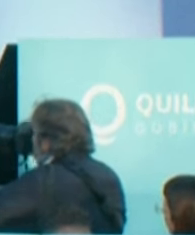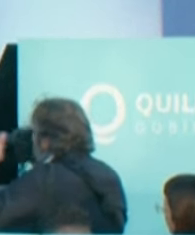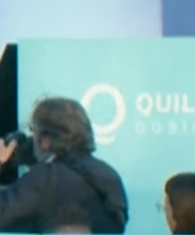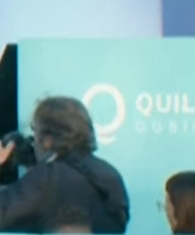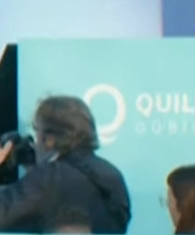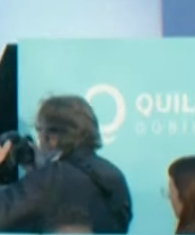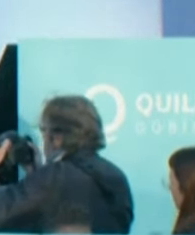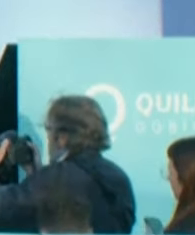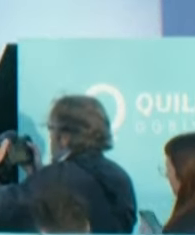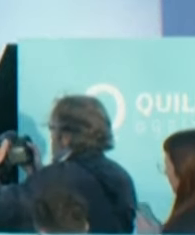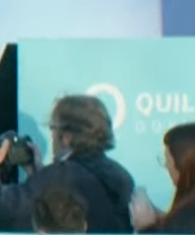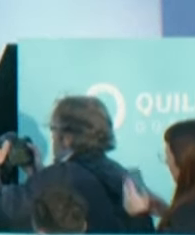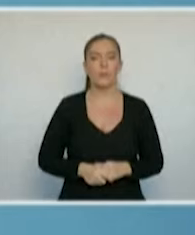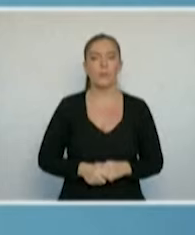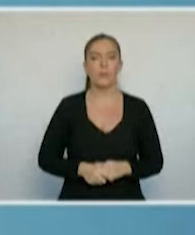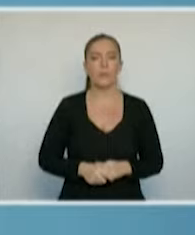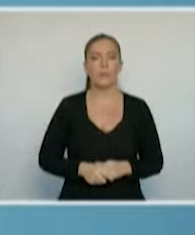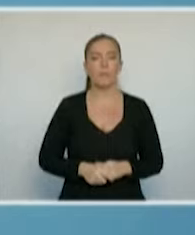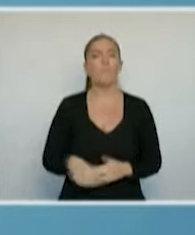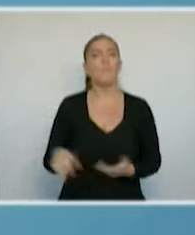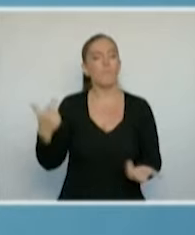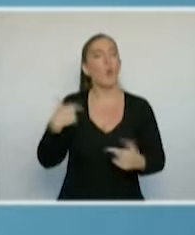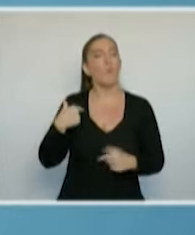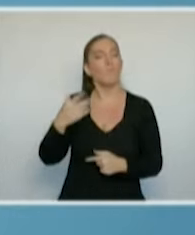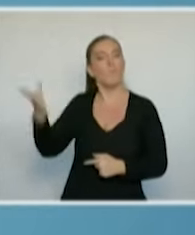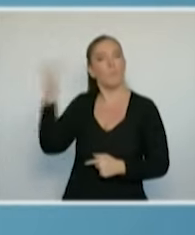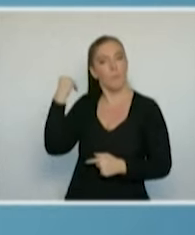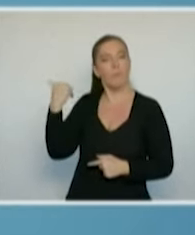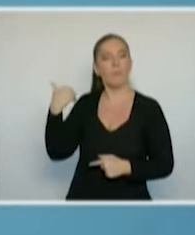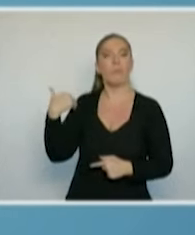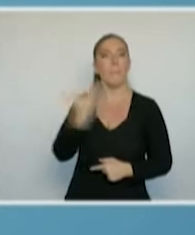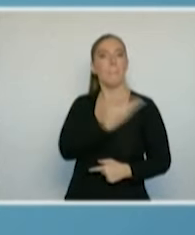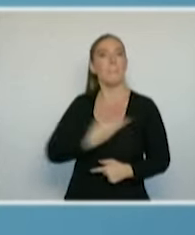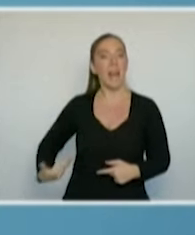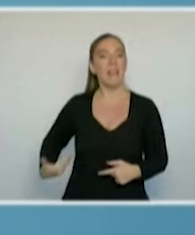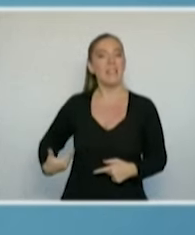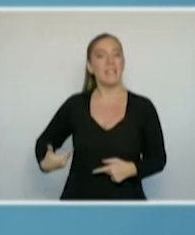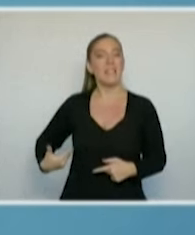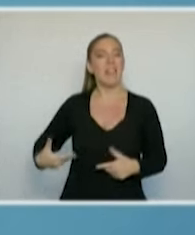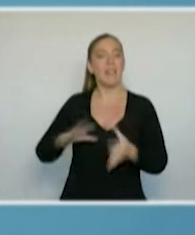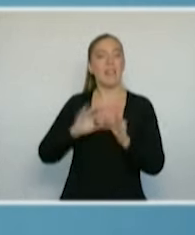no tiene sustento. Escuché al presidente en una cadena nacional